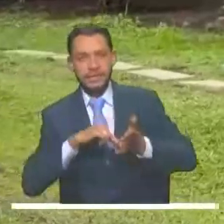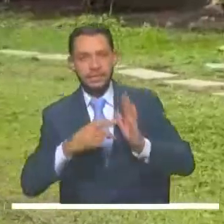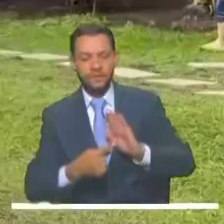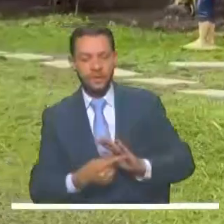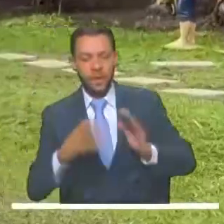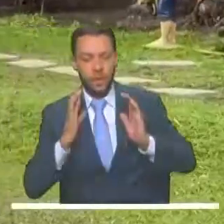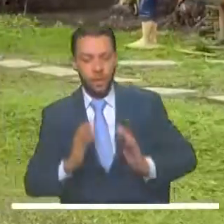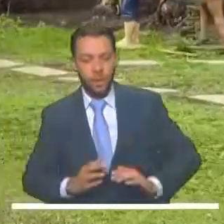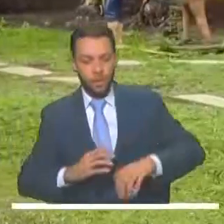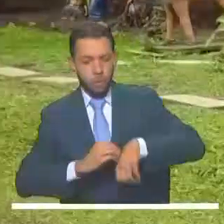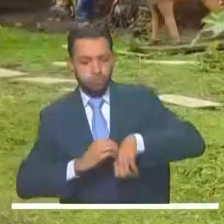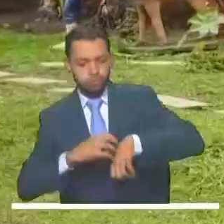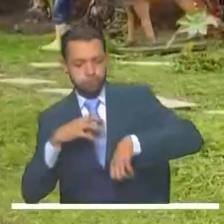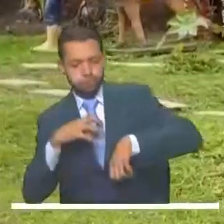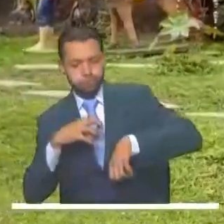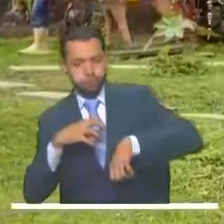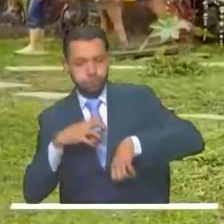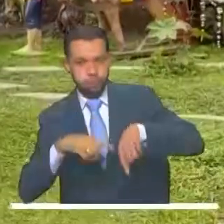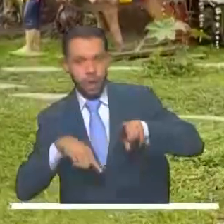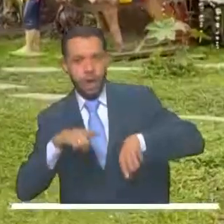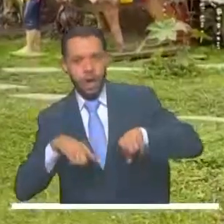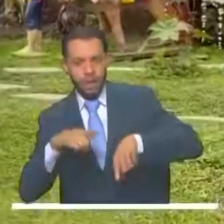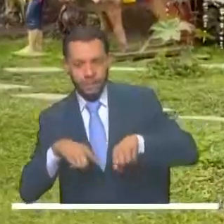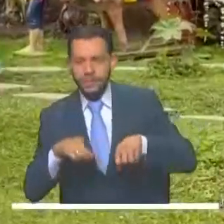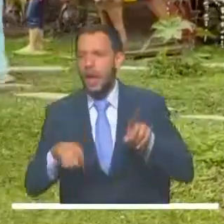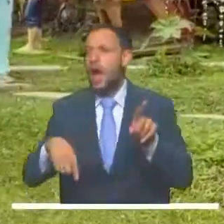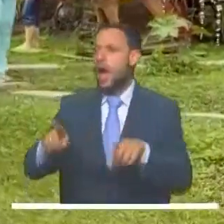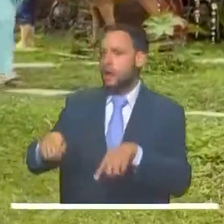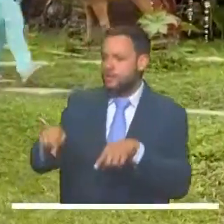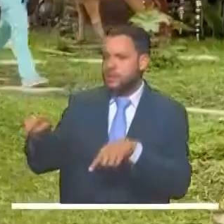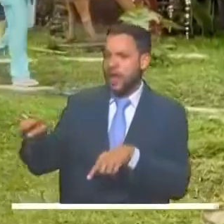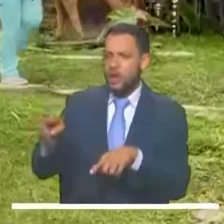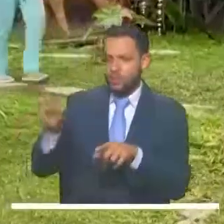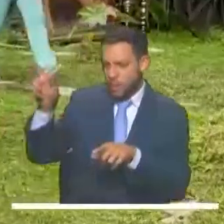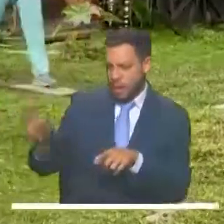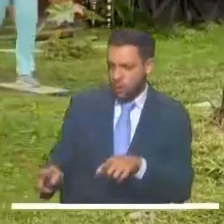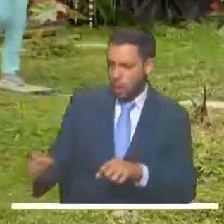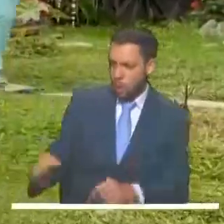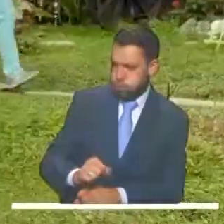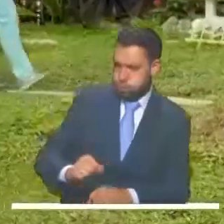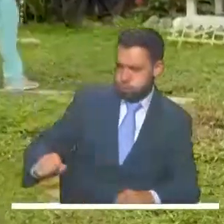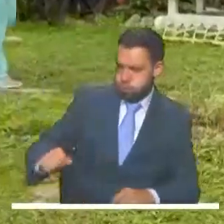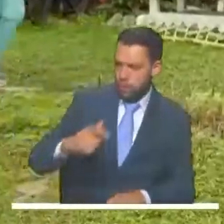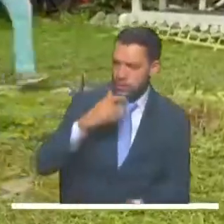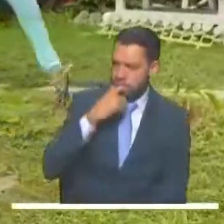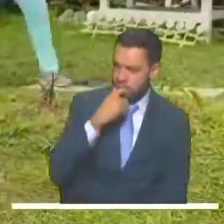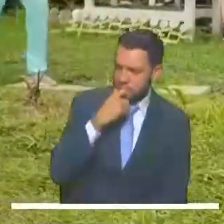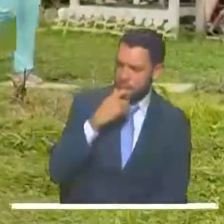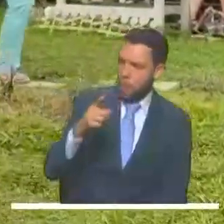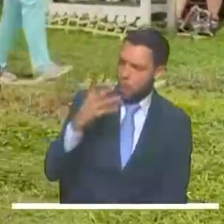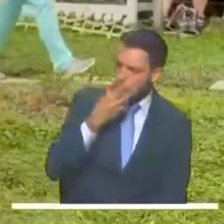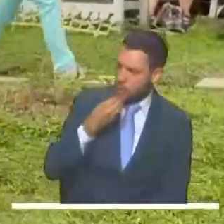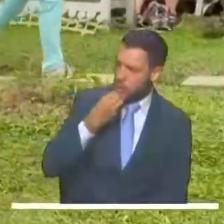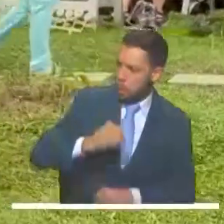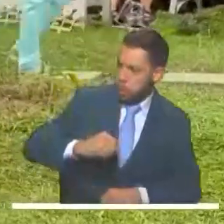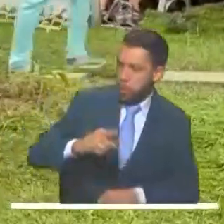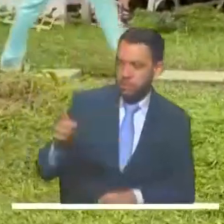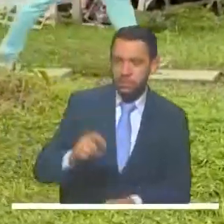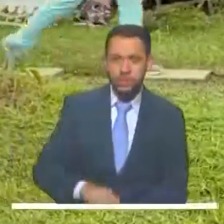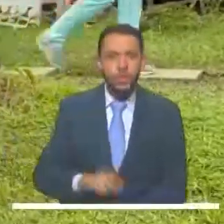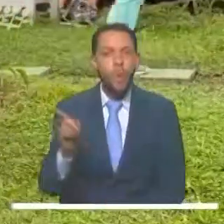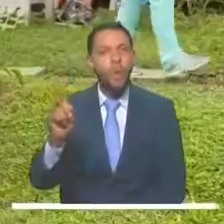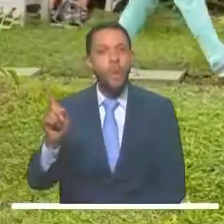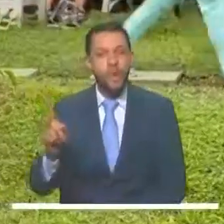crónica muchos de ustedes dicen fulano de tal está gordo y uno va a ser y hacer una buena historia clínica y dicen no está gordo